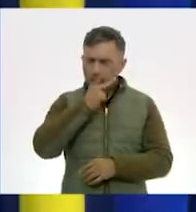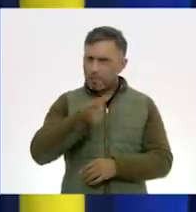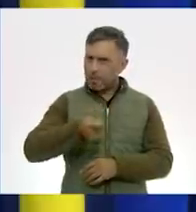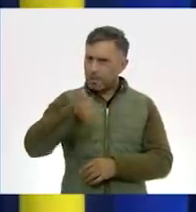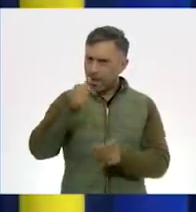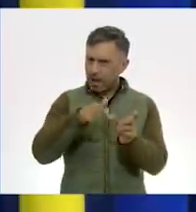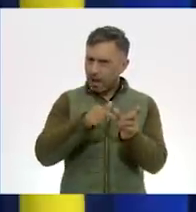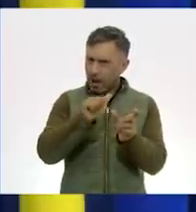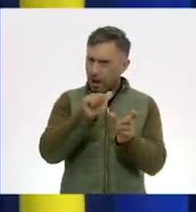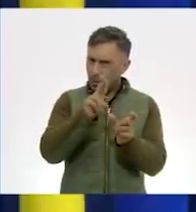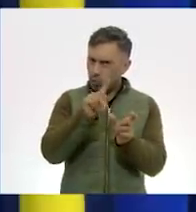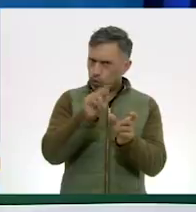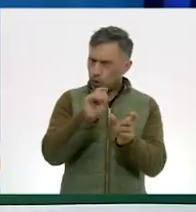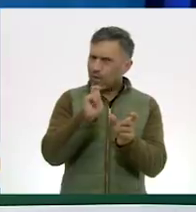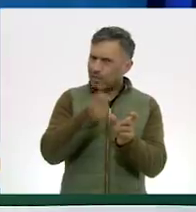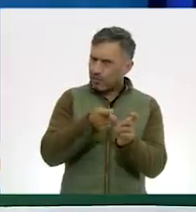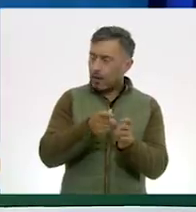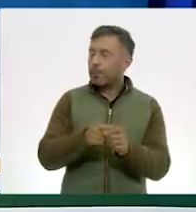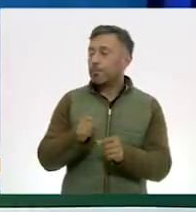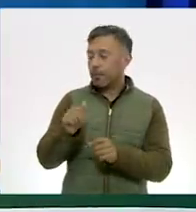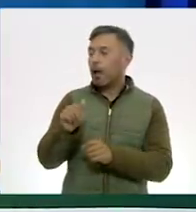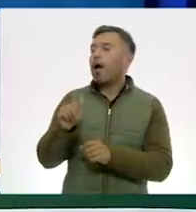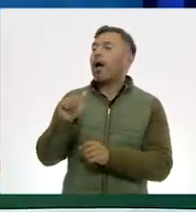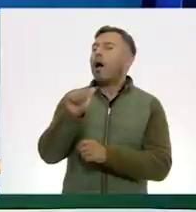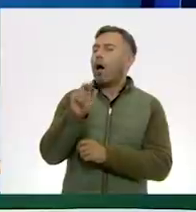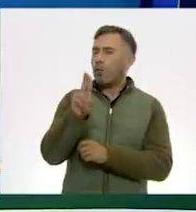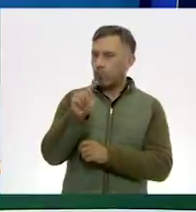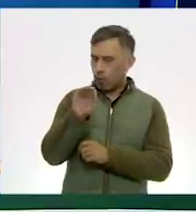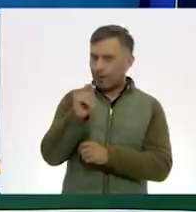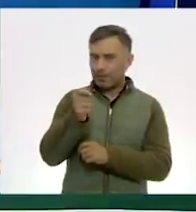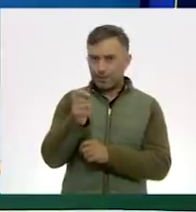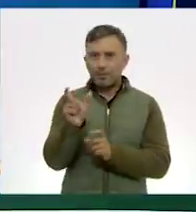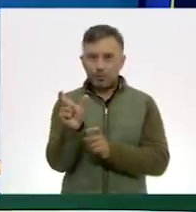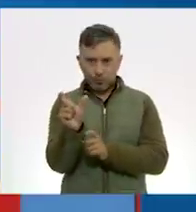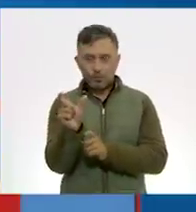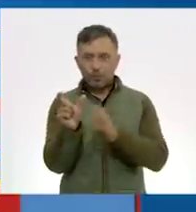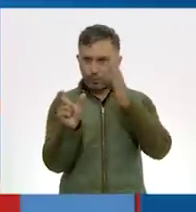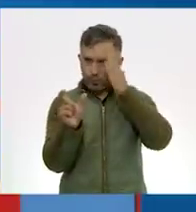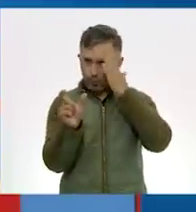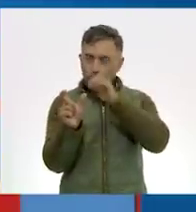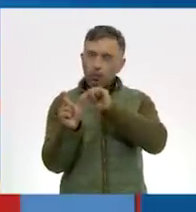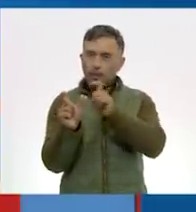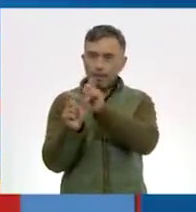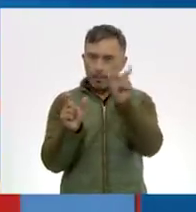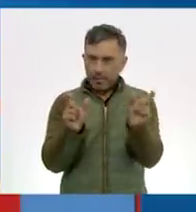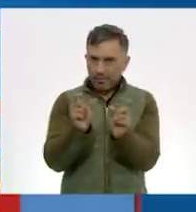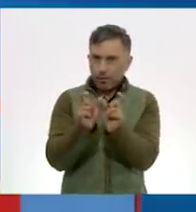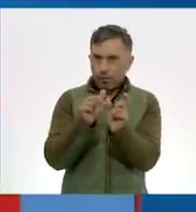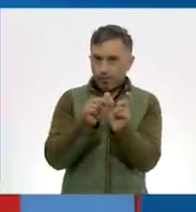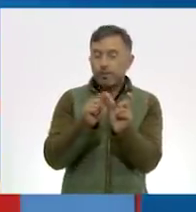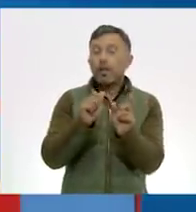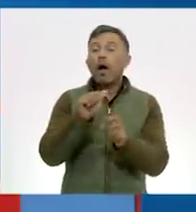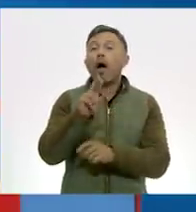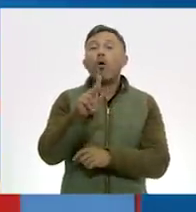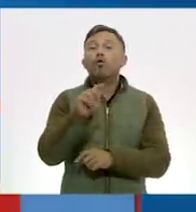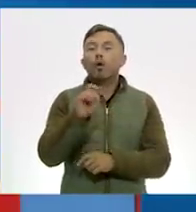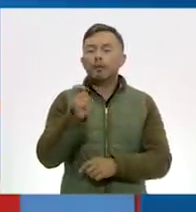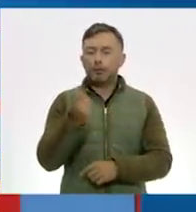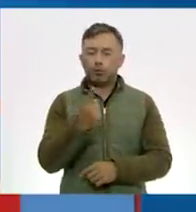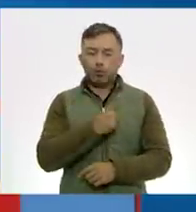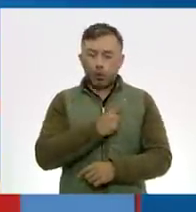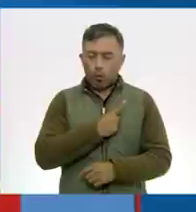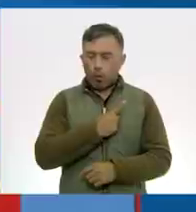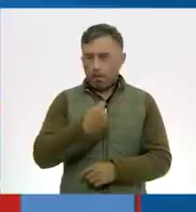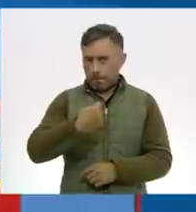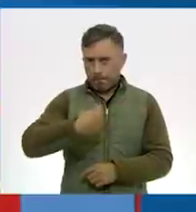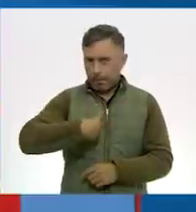¿qué significa? Auto es un prefijo también de origen griego que significa por sí mismo.